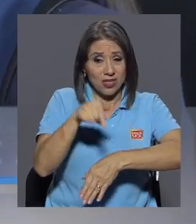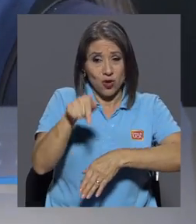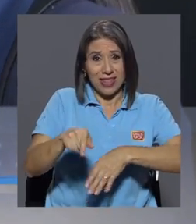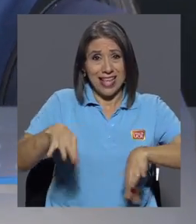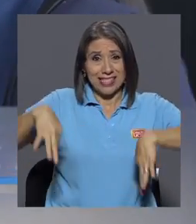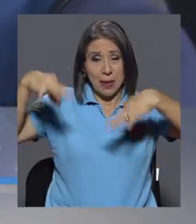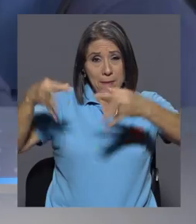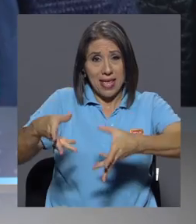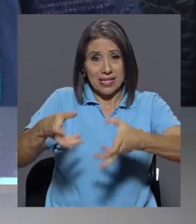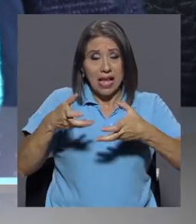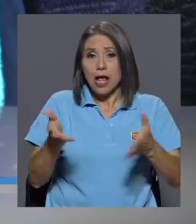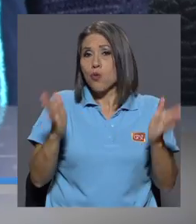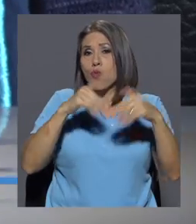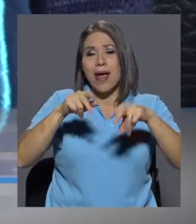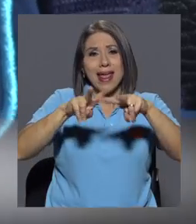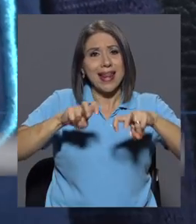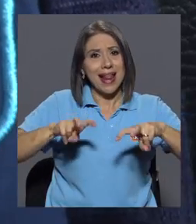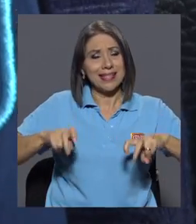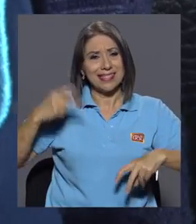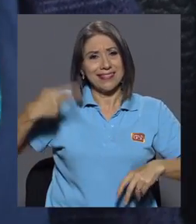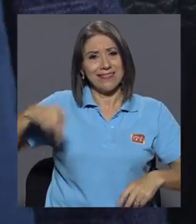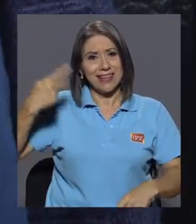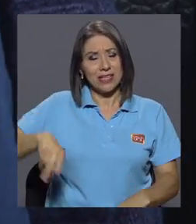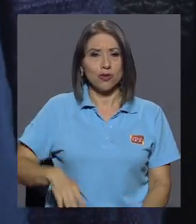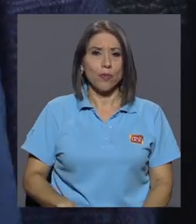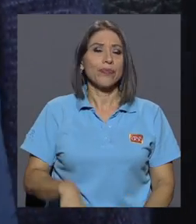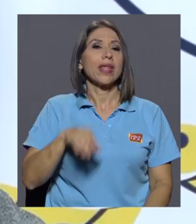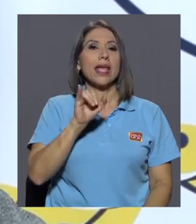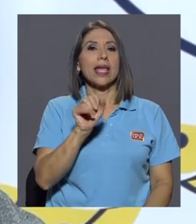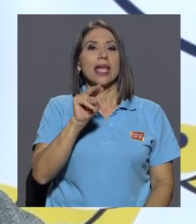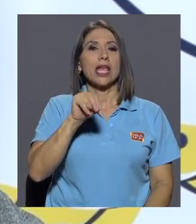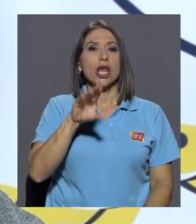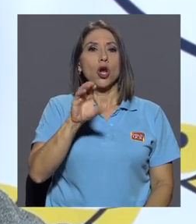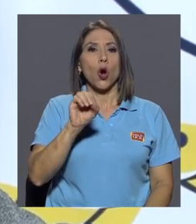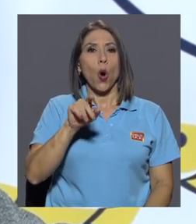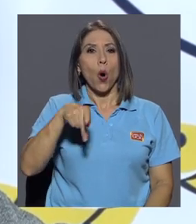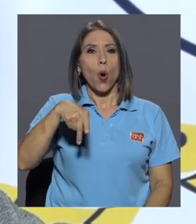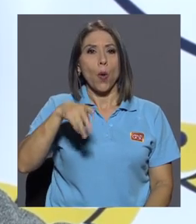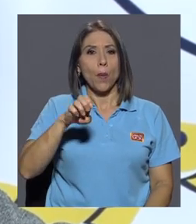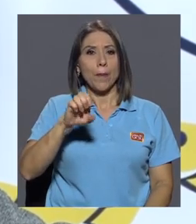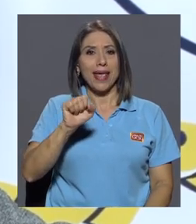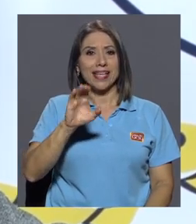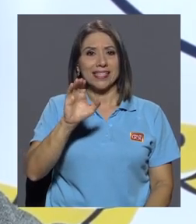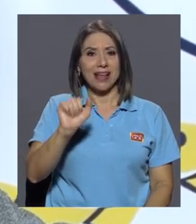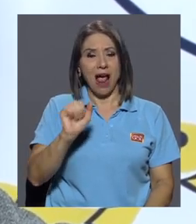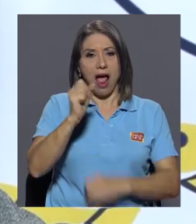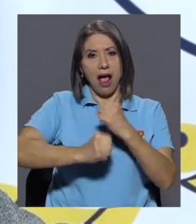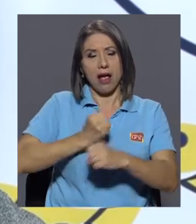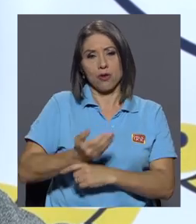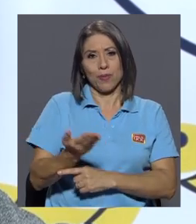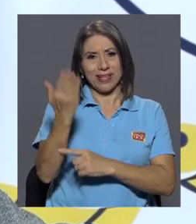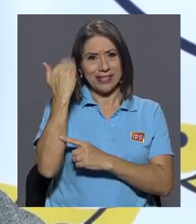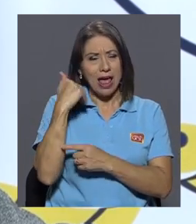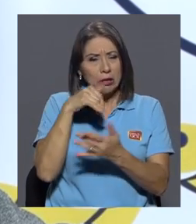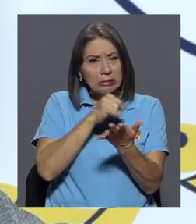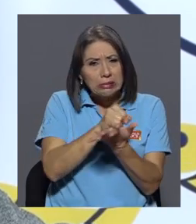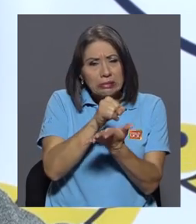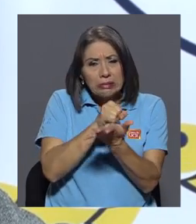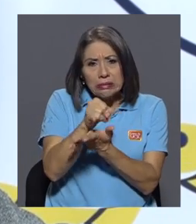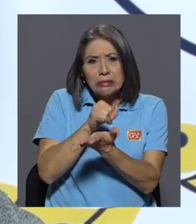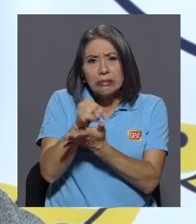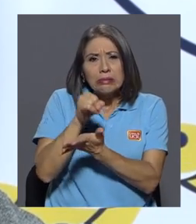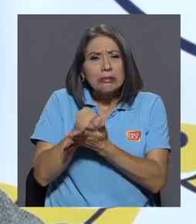riesgo. El estudio de Incopesca del año pasado se enfocó principalmente en